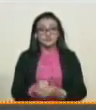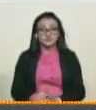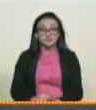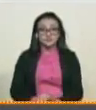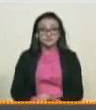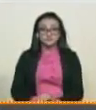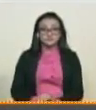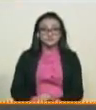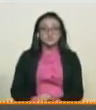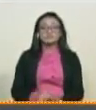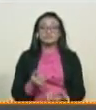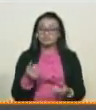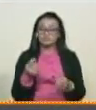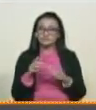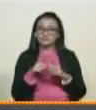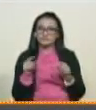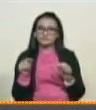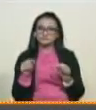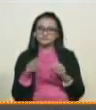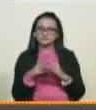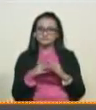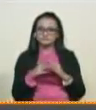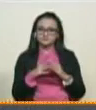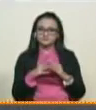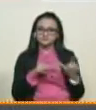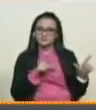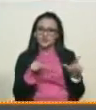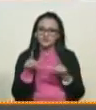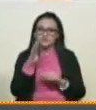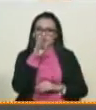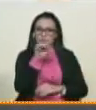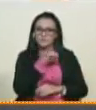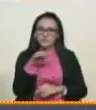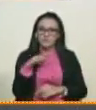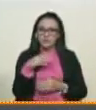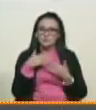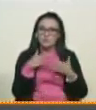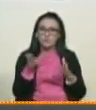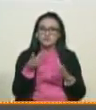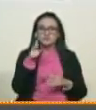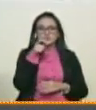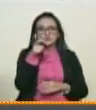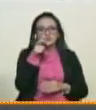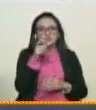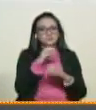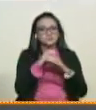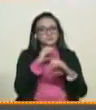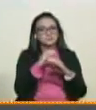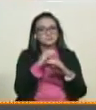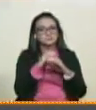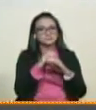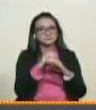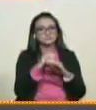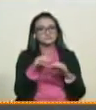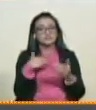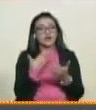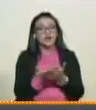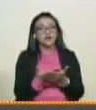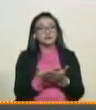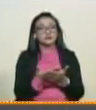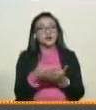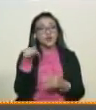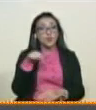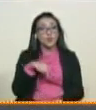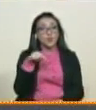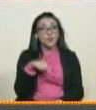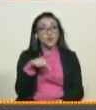garantizado el resguardo, el traslado a cada entidad bancaria, tanto de la banca pública como de la banca privada, y de igual manera se ratificó que hasta el día de